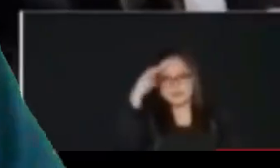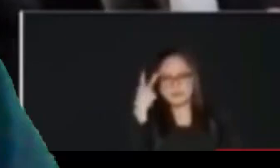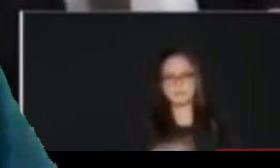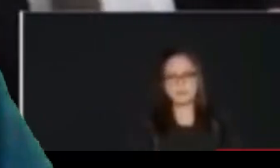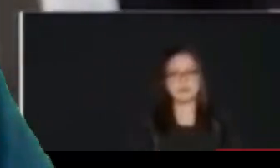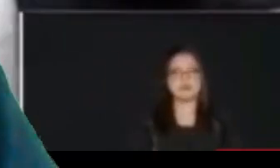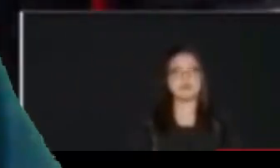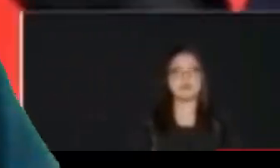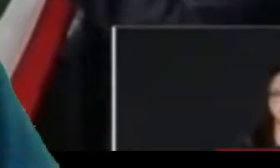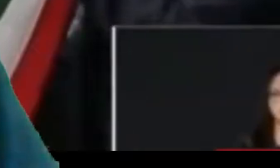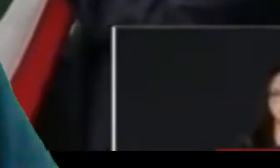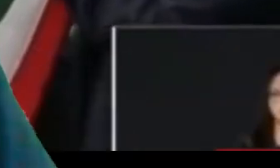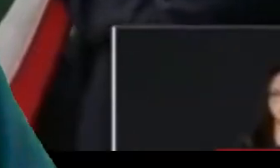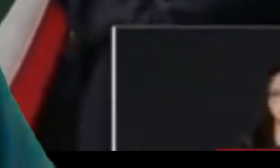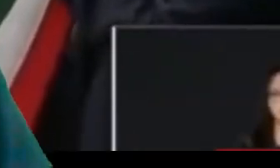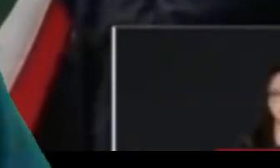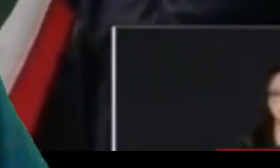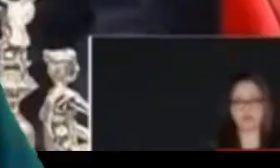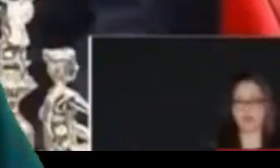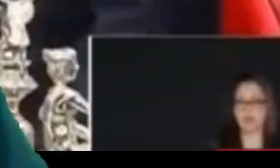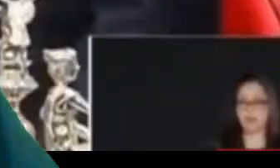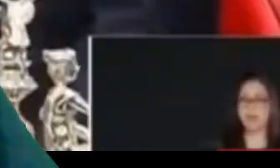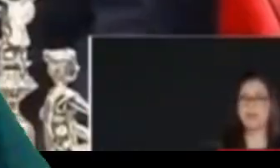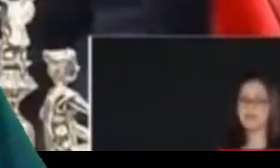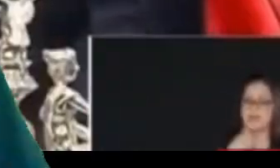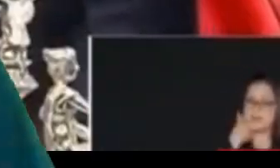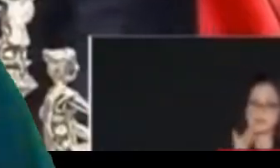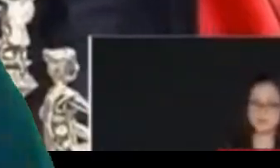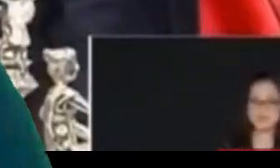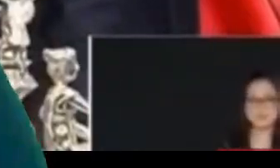el pánico y etcétera. Pero bueno,